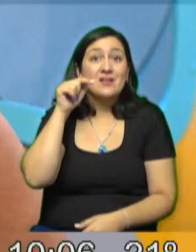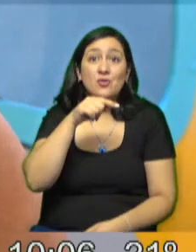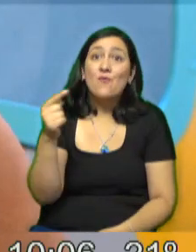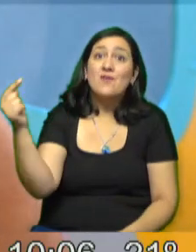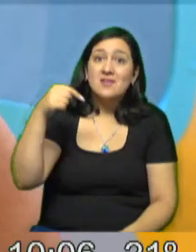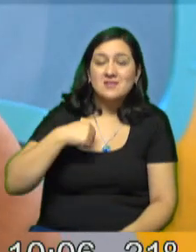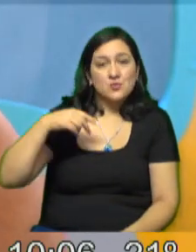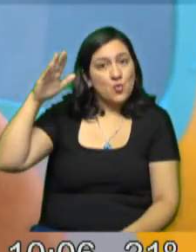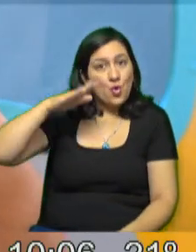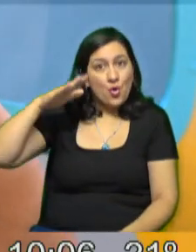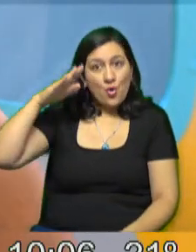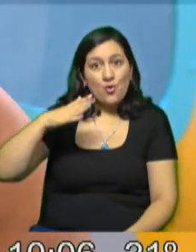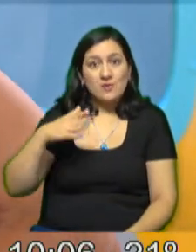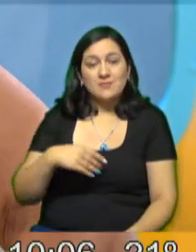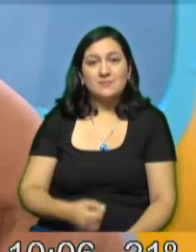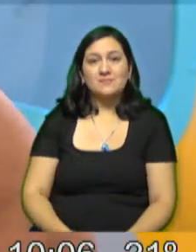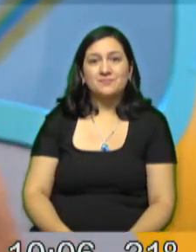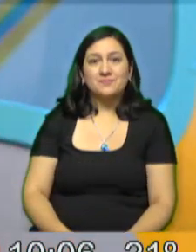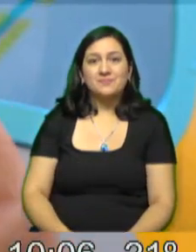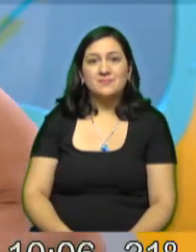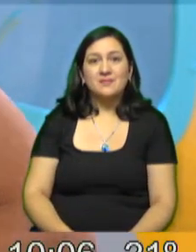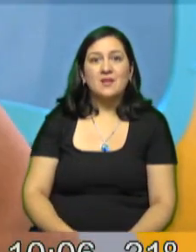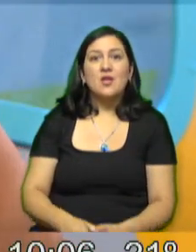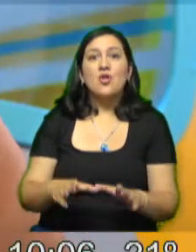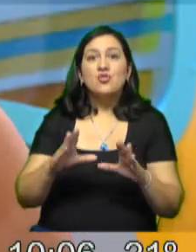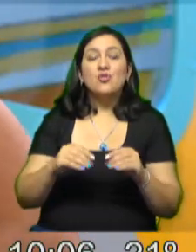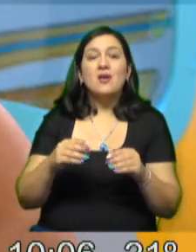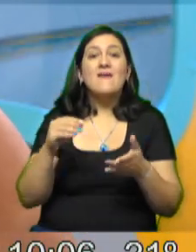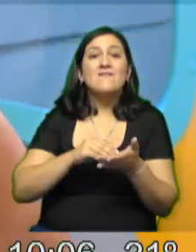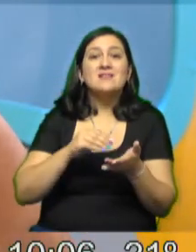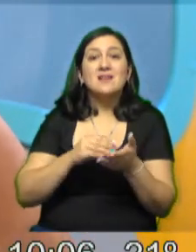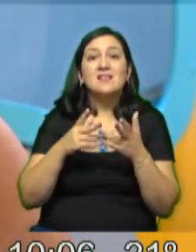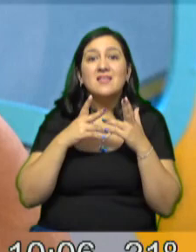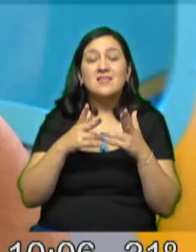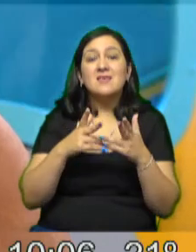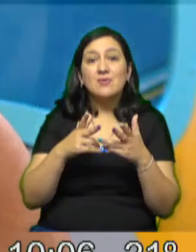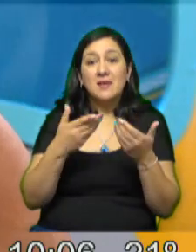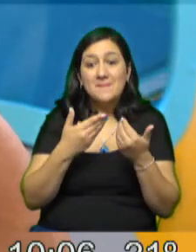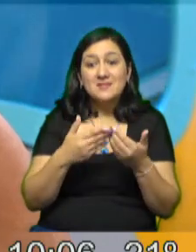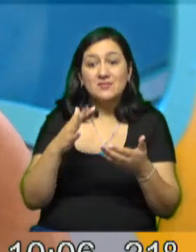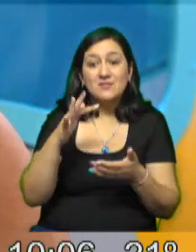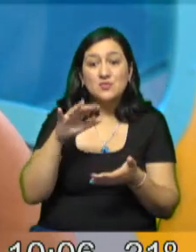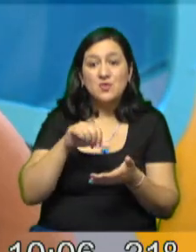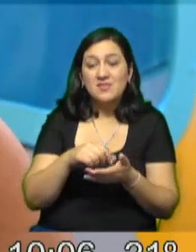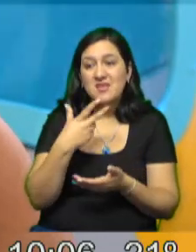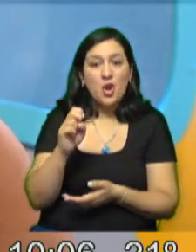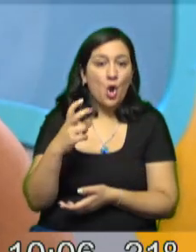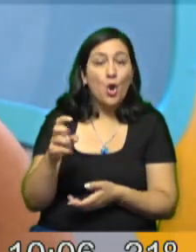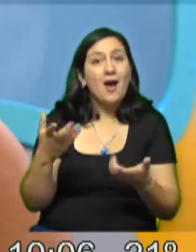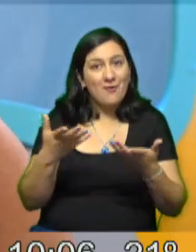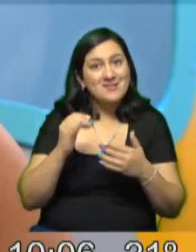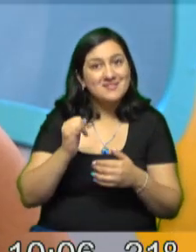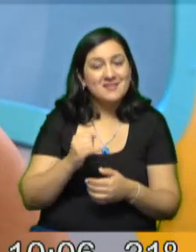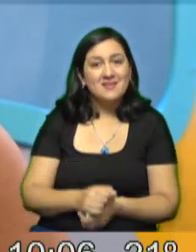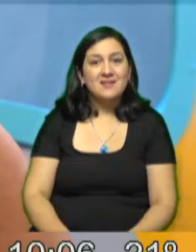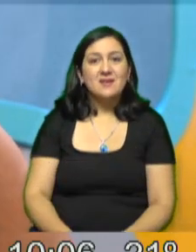como un honor para este programa, a pesar de que rechazaste todas las veces que te dijimos honor desde que entraste al TV Ciudad, hablaba